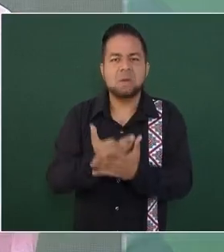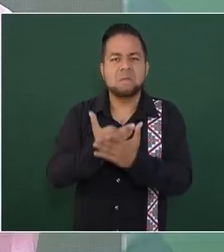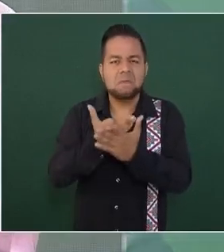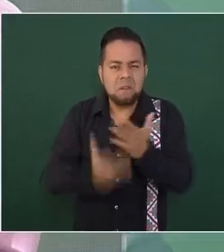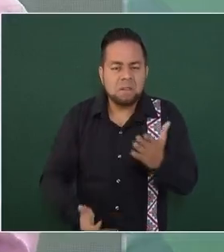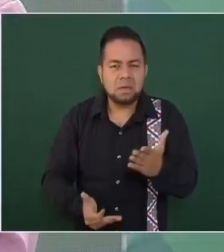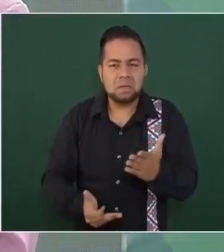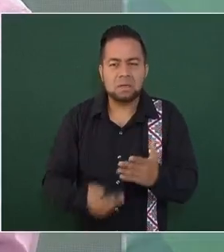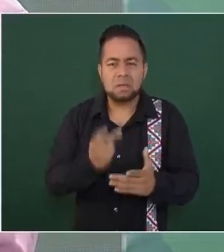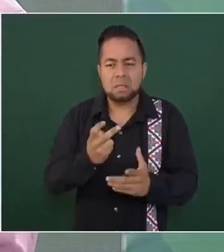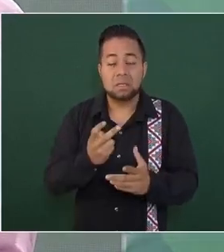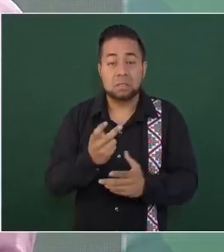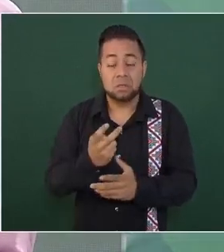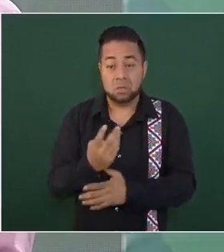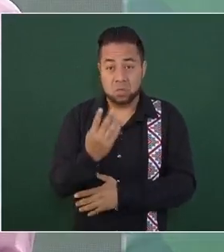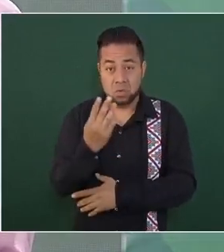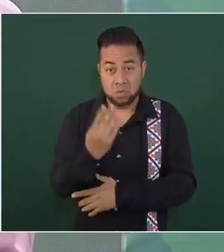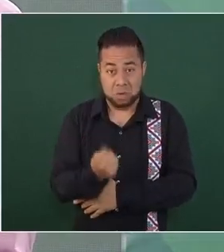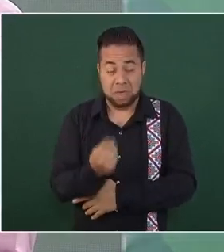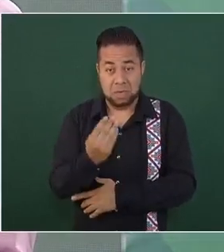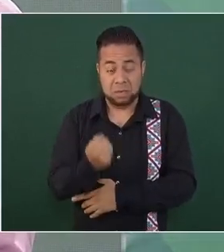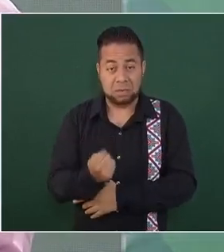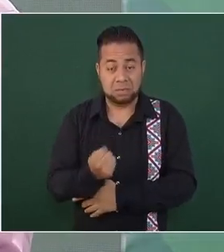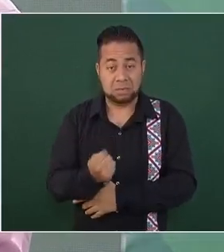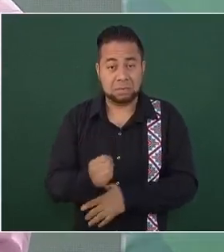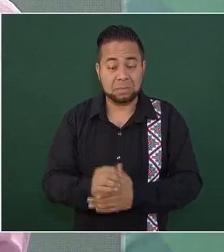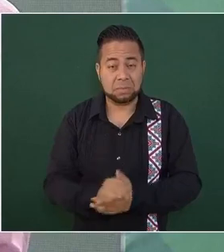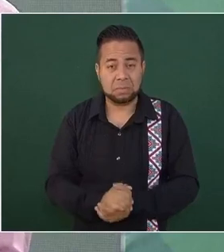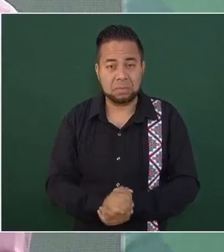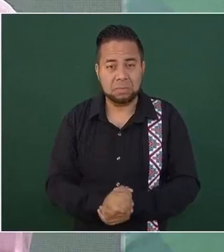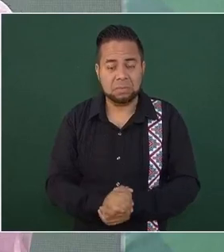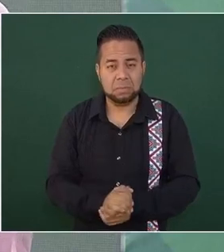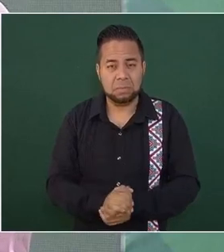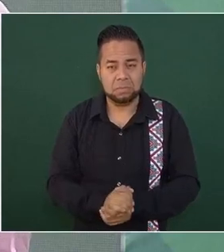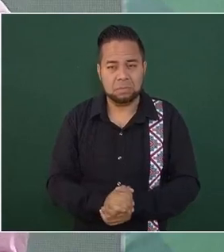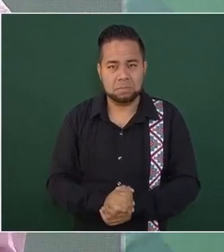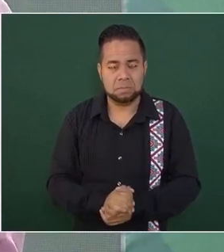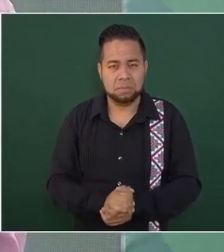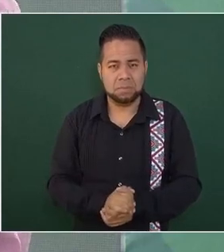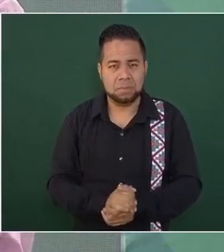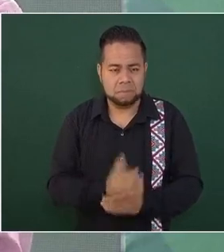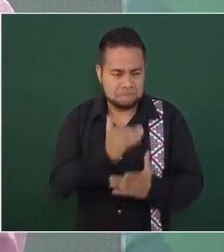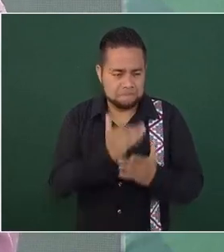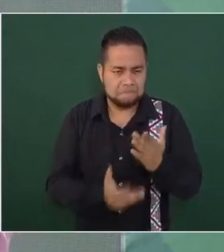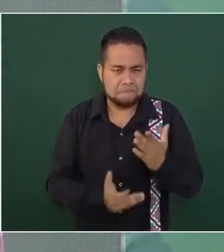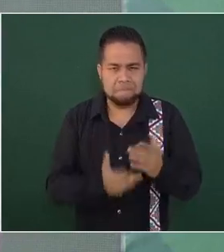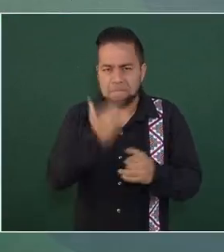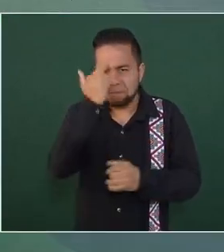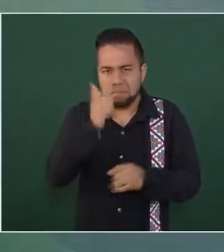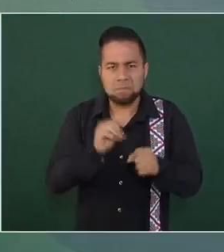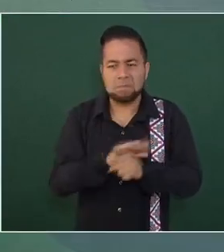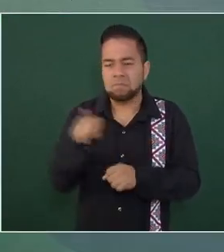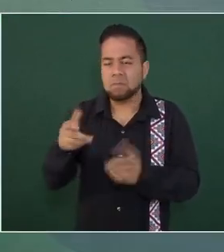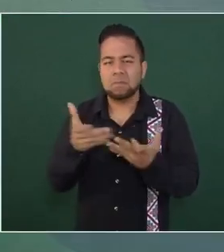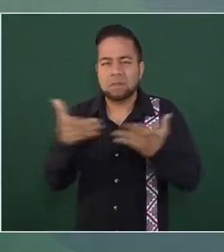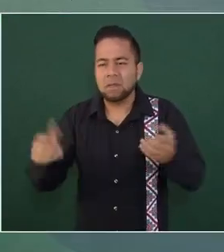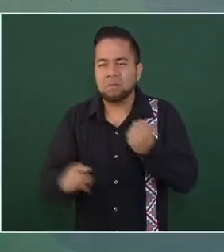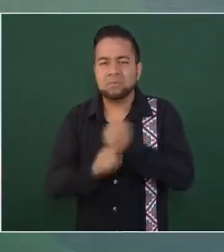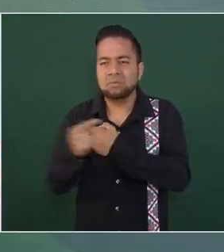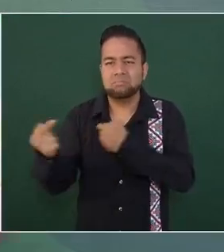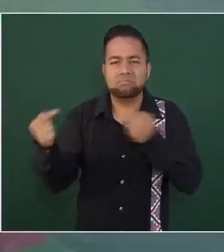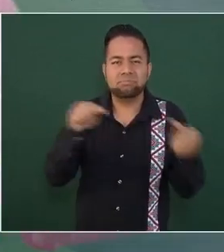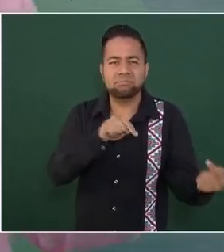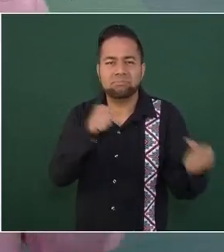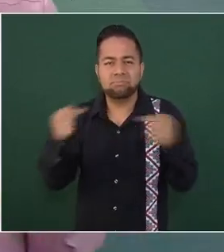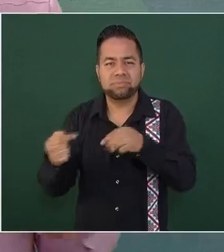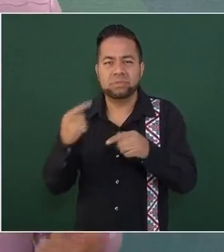estos nueve que es por problemas agrarios y por